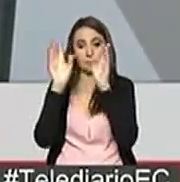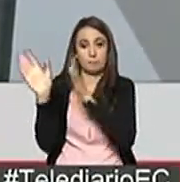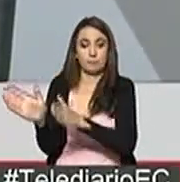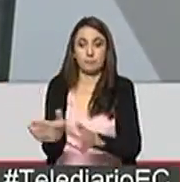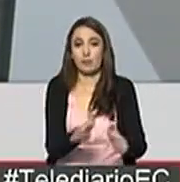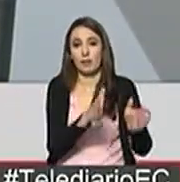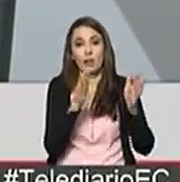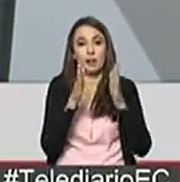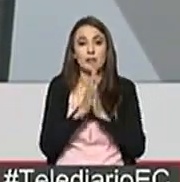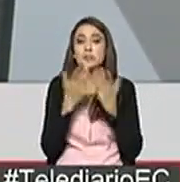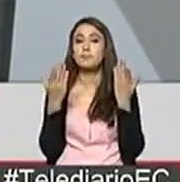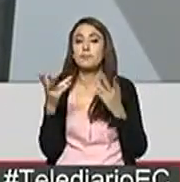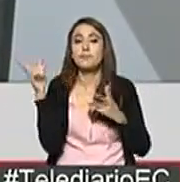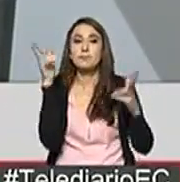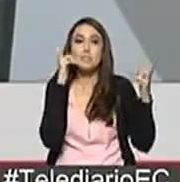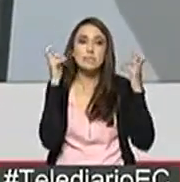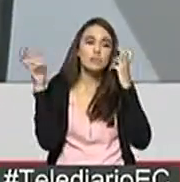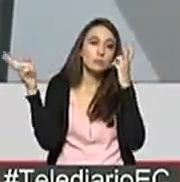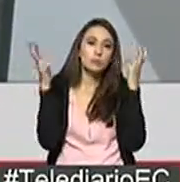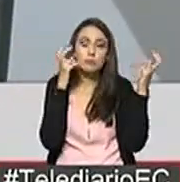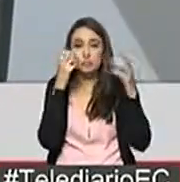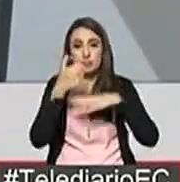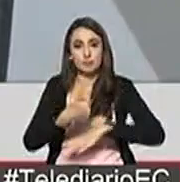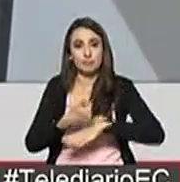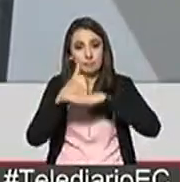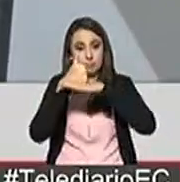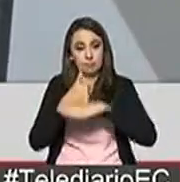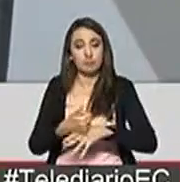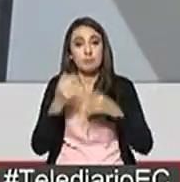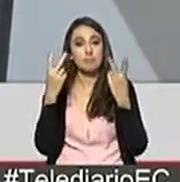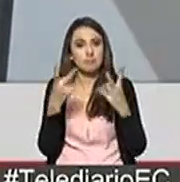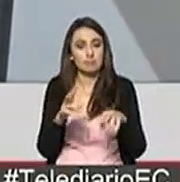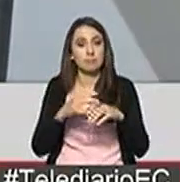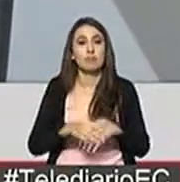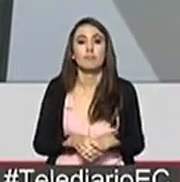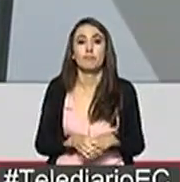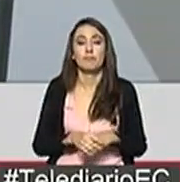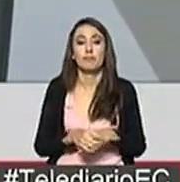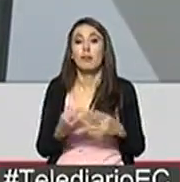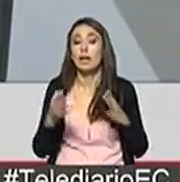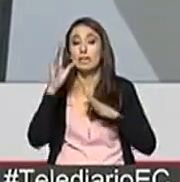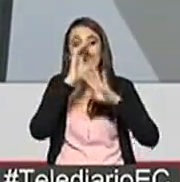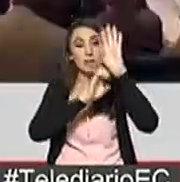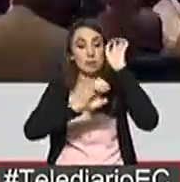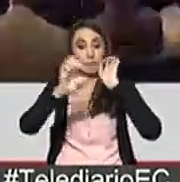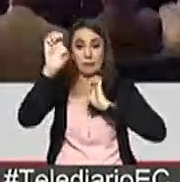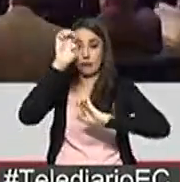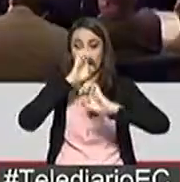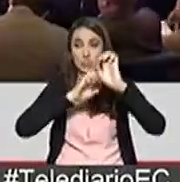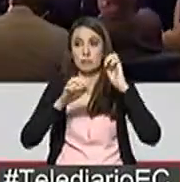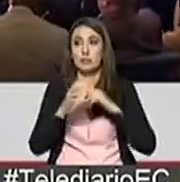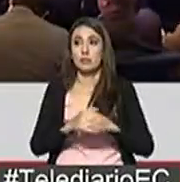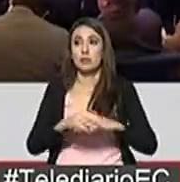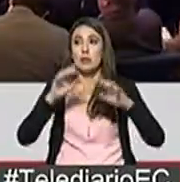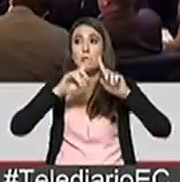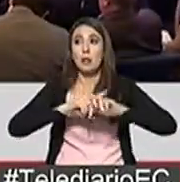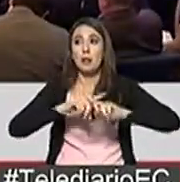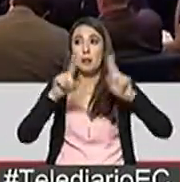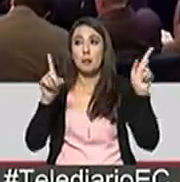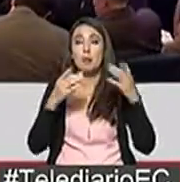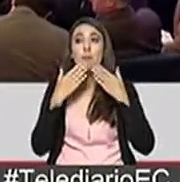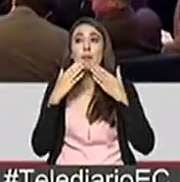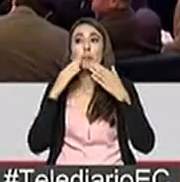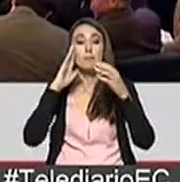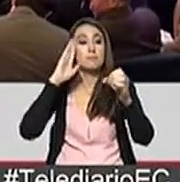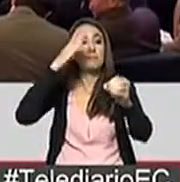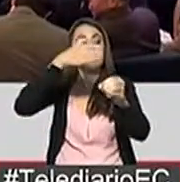testimonios, escuchar a las autoridades para una evaluación. Pero señaló que se efectuó con el objetivo